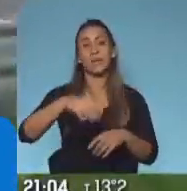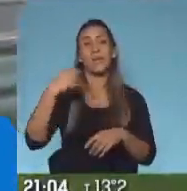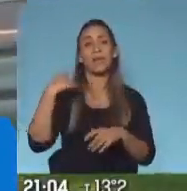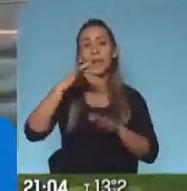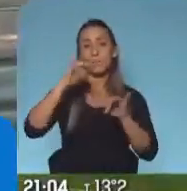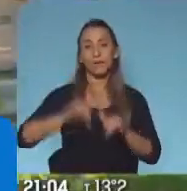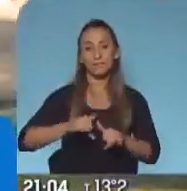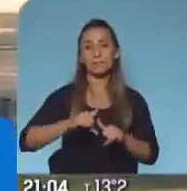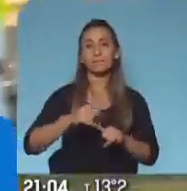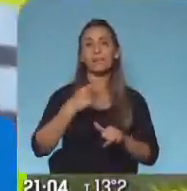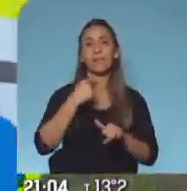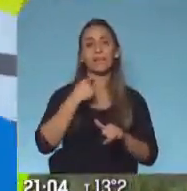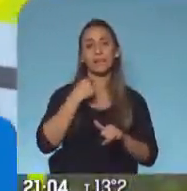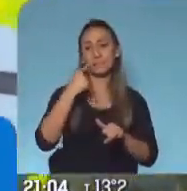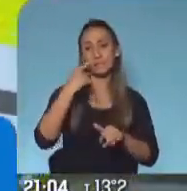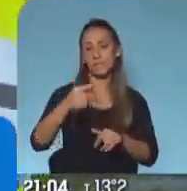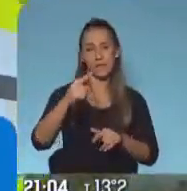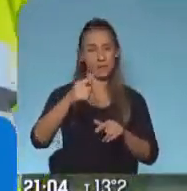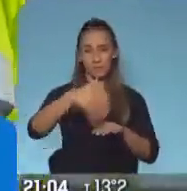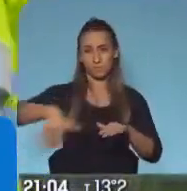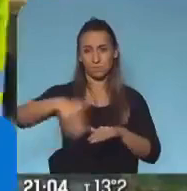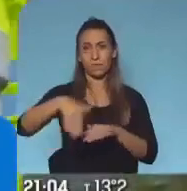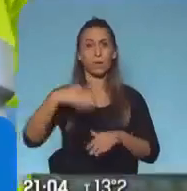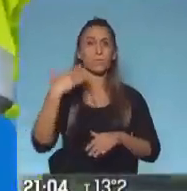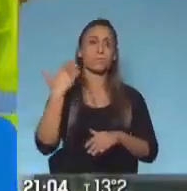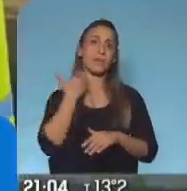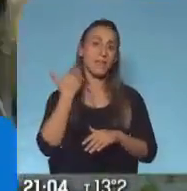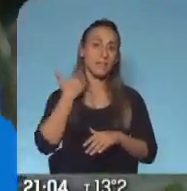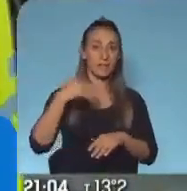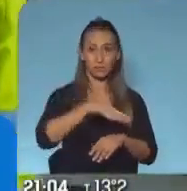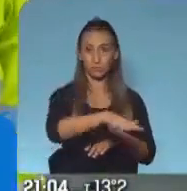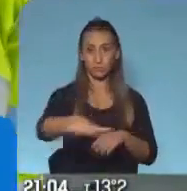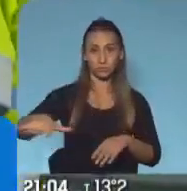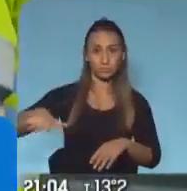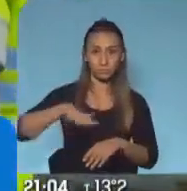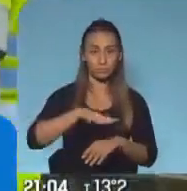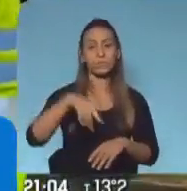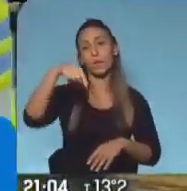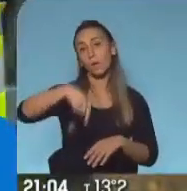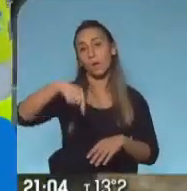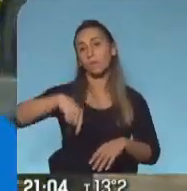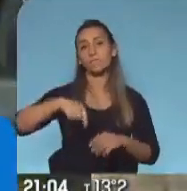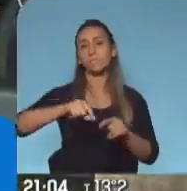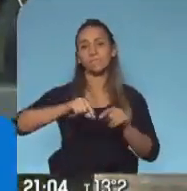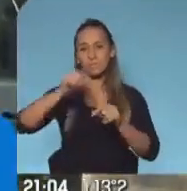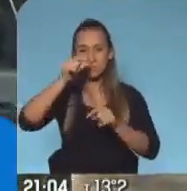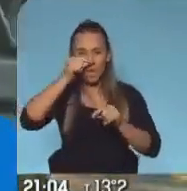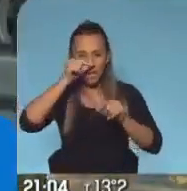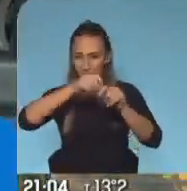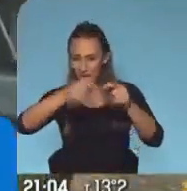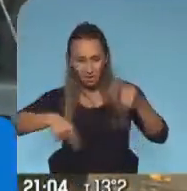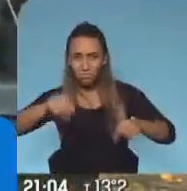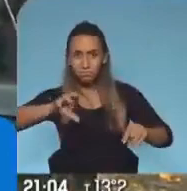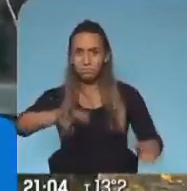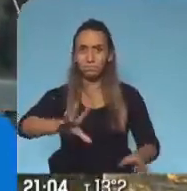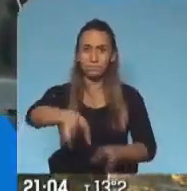al 13000, así que barrio Matadero. Hoy nos toca levantar rama, tenemos este punto, después tengo que